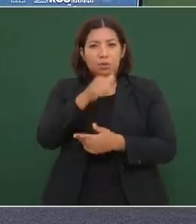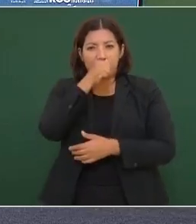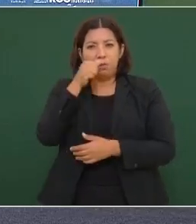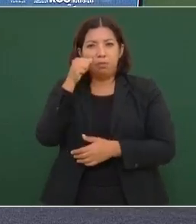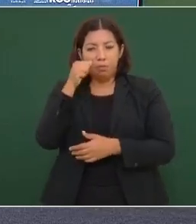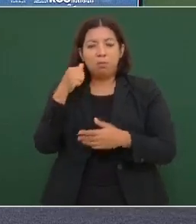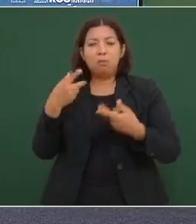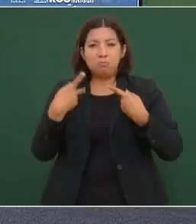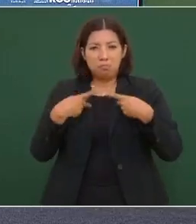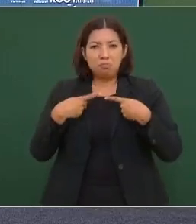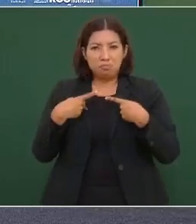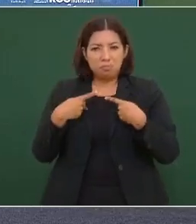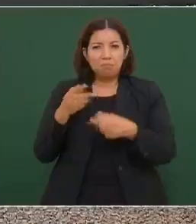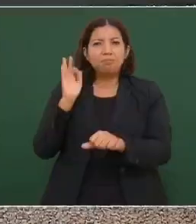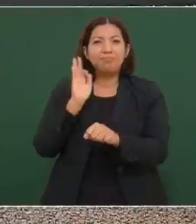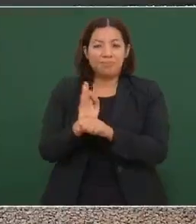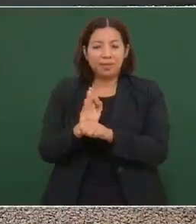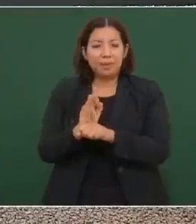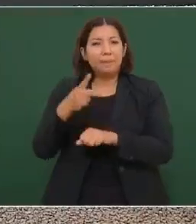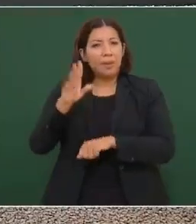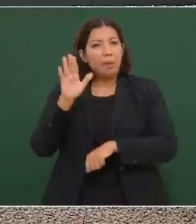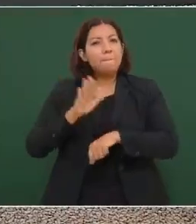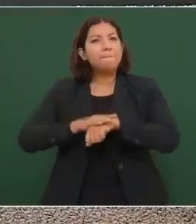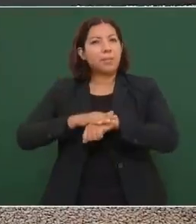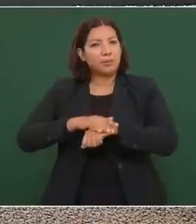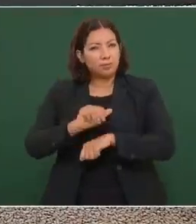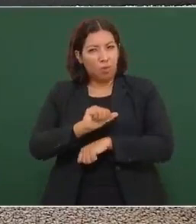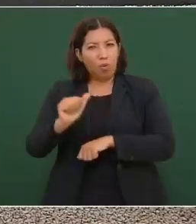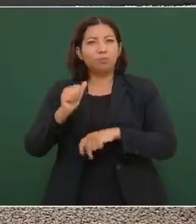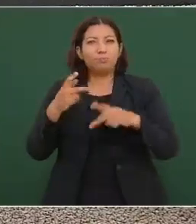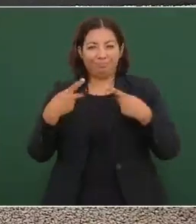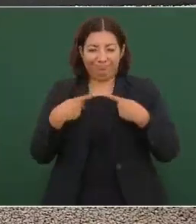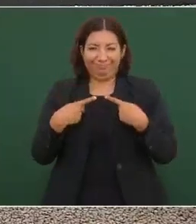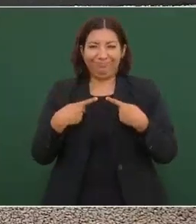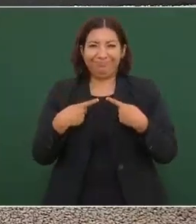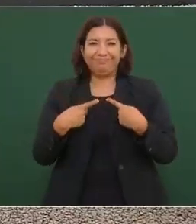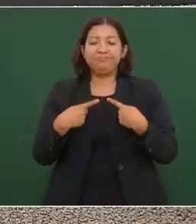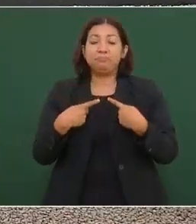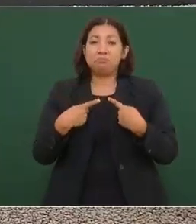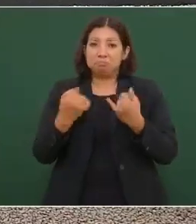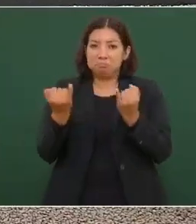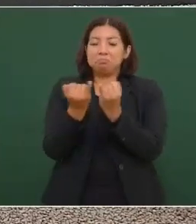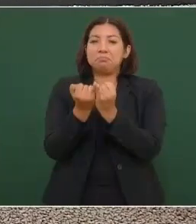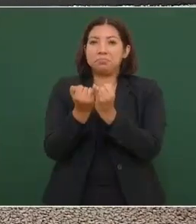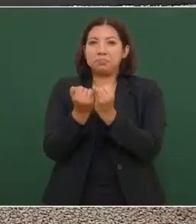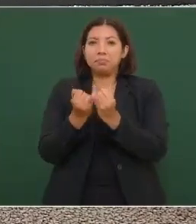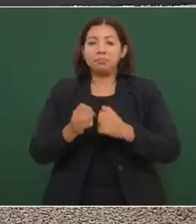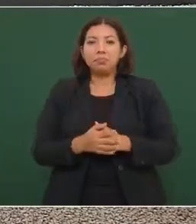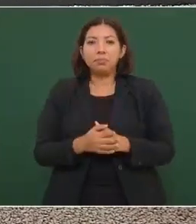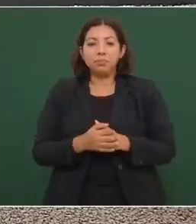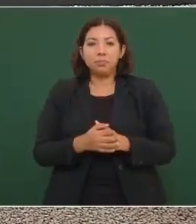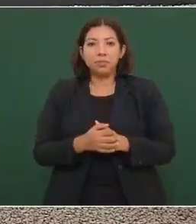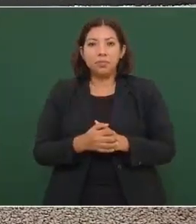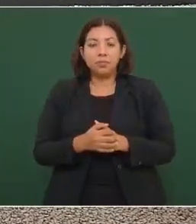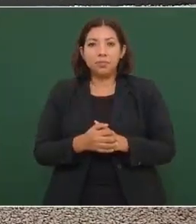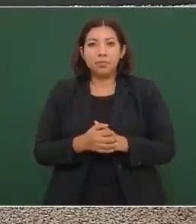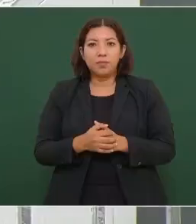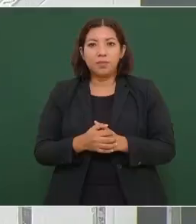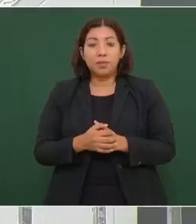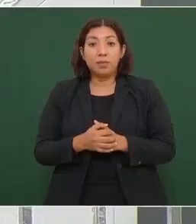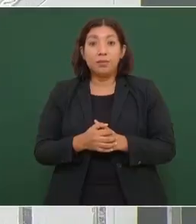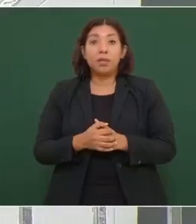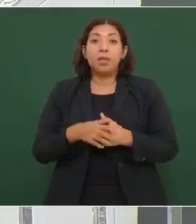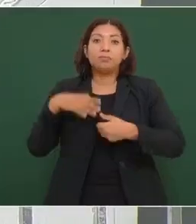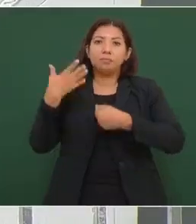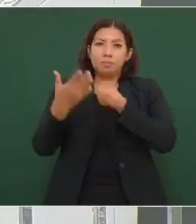materia turística. Tendrá una vista espectacular de la laguna y el mar Caribe. Lo más importante de eso también es que cuando esté listo,